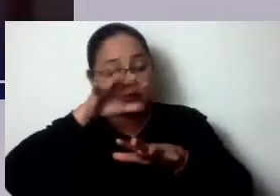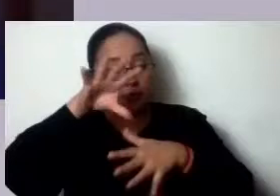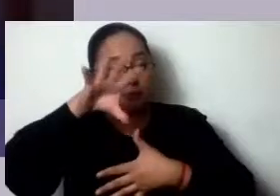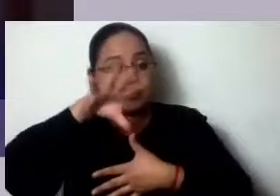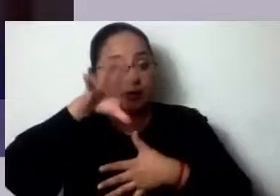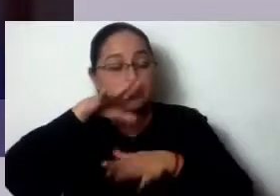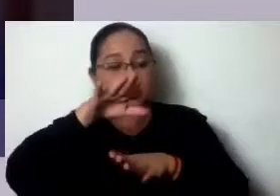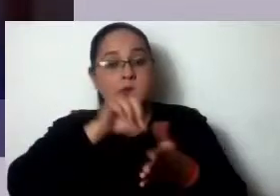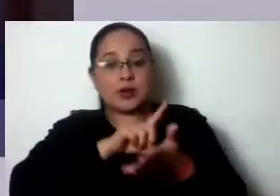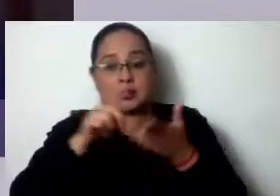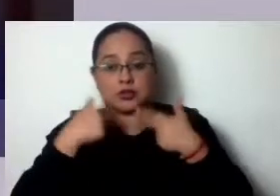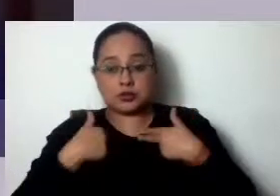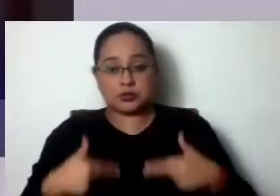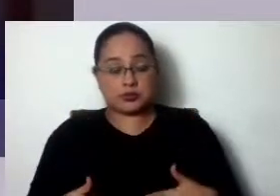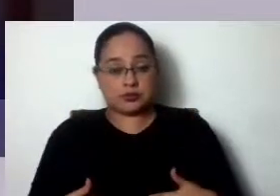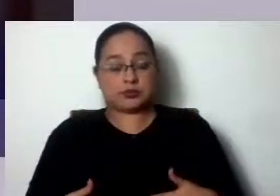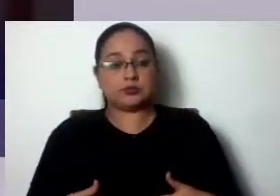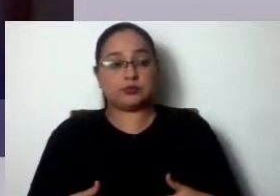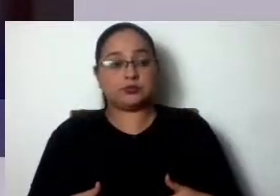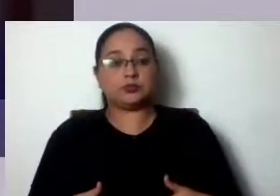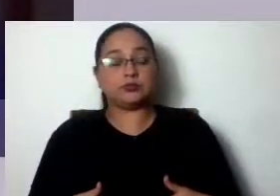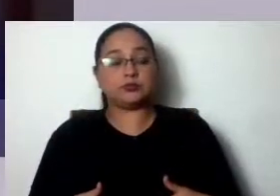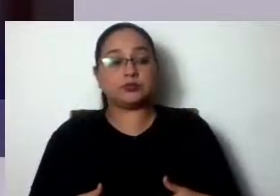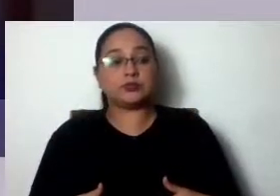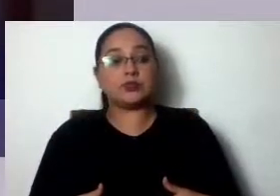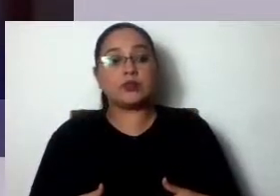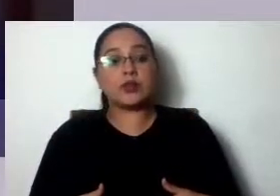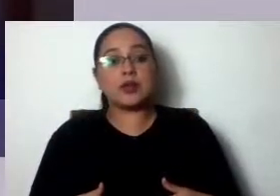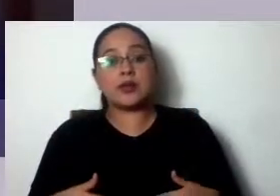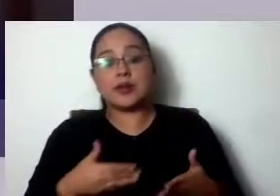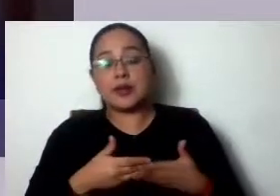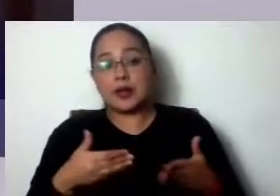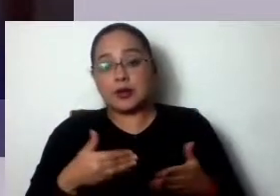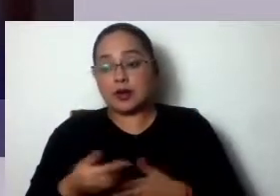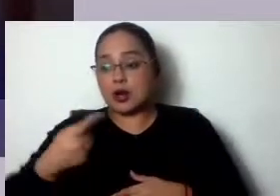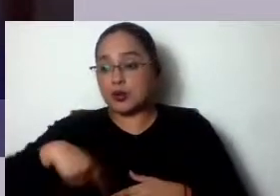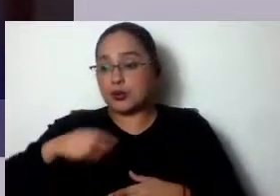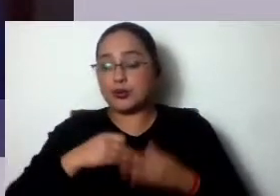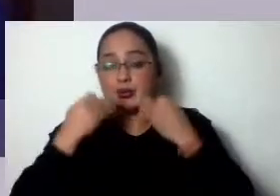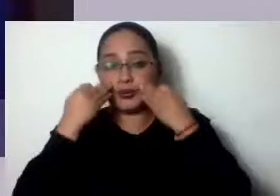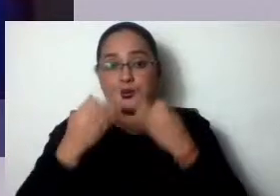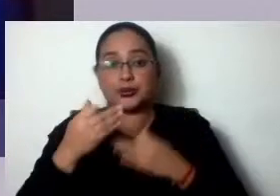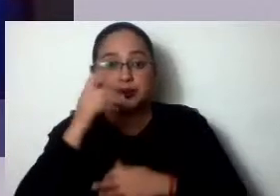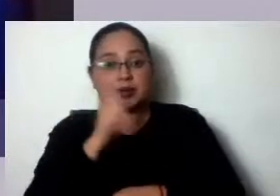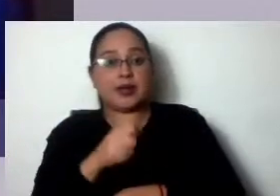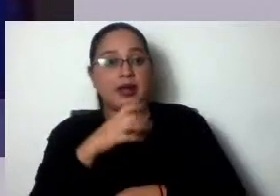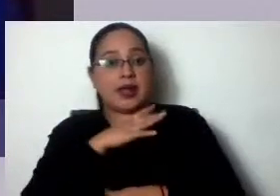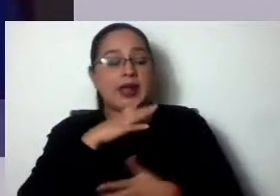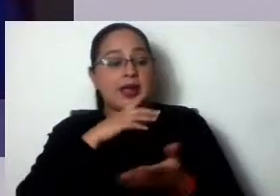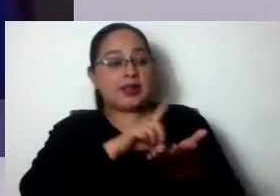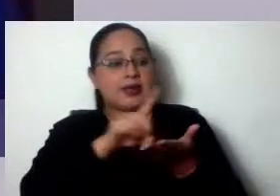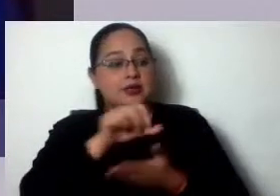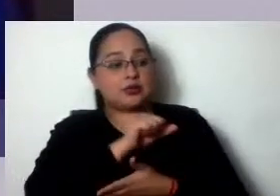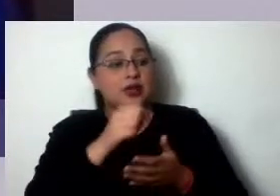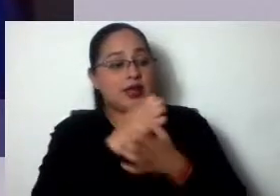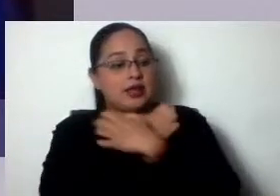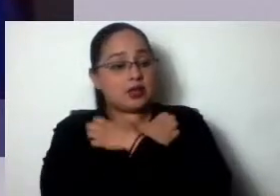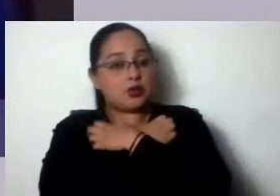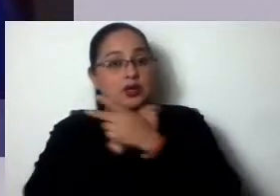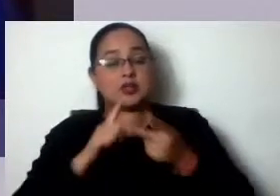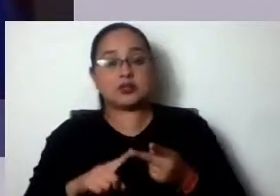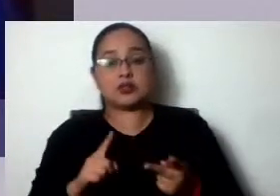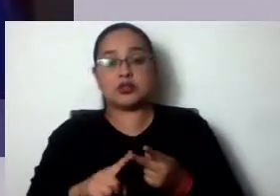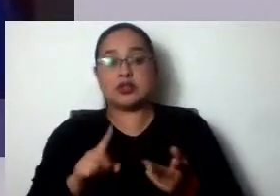humanos nosotros podemos ver que inclusive concretamente el derecho a la educación el derecho de los trabajadores